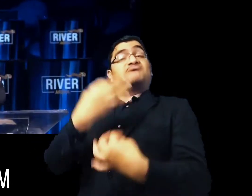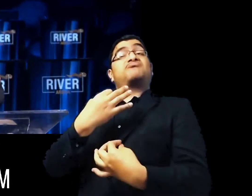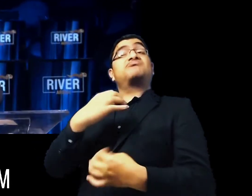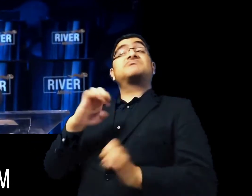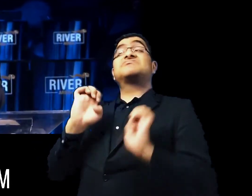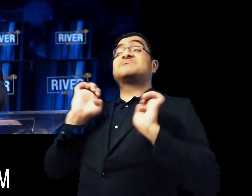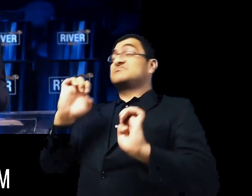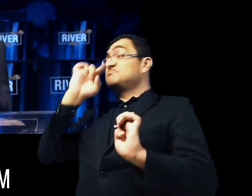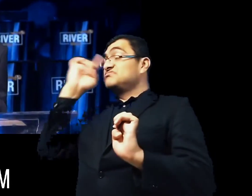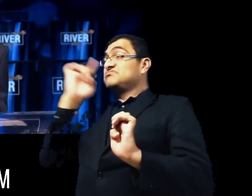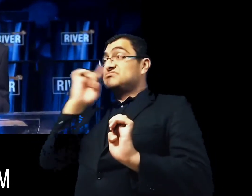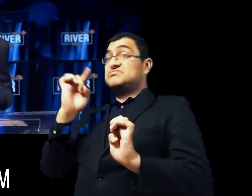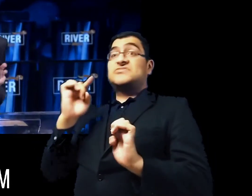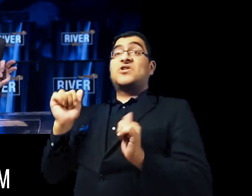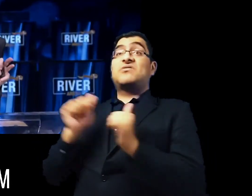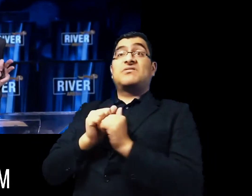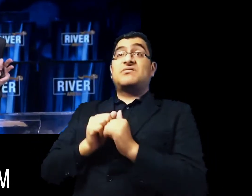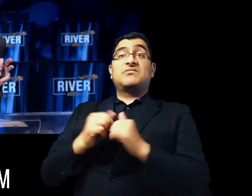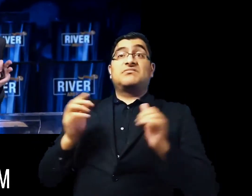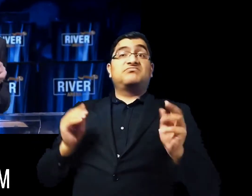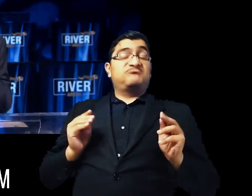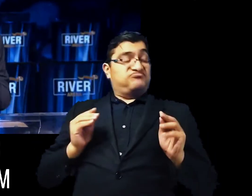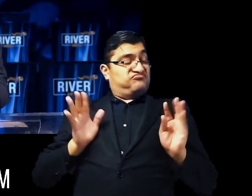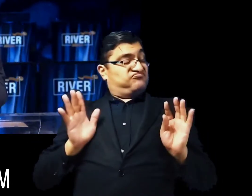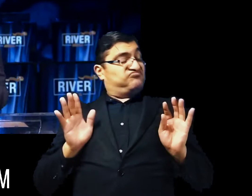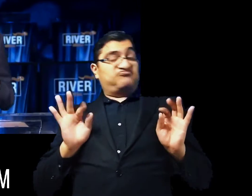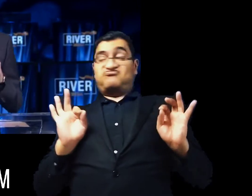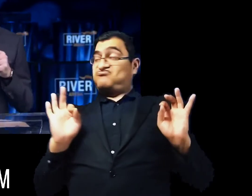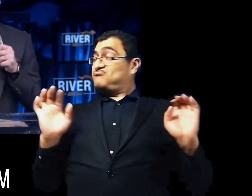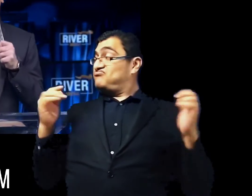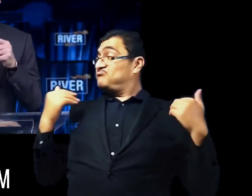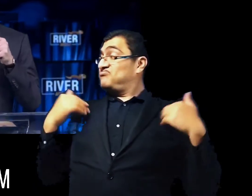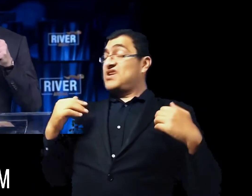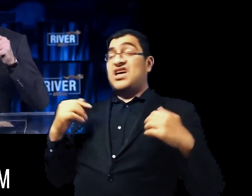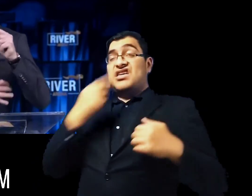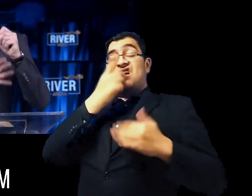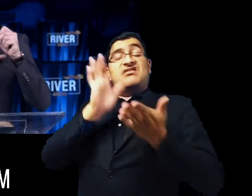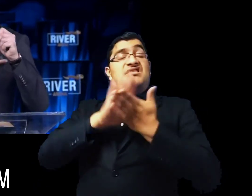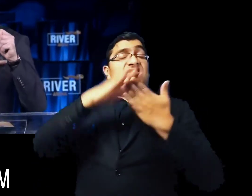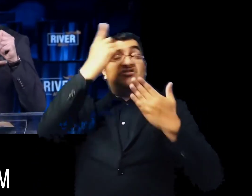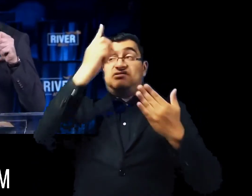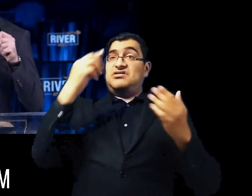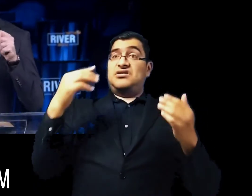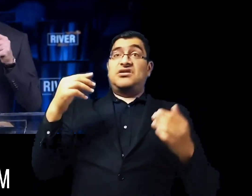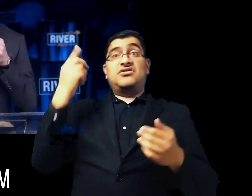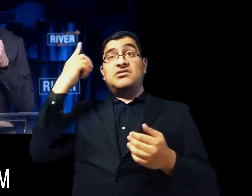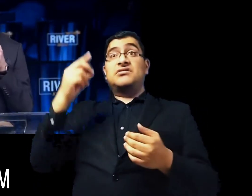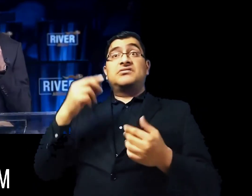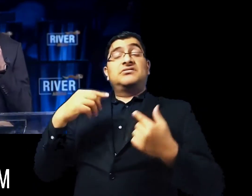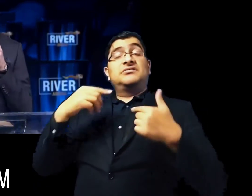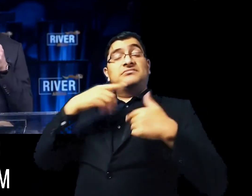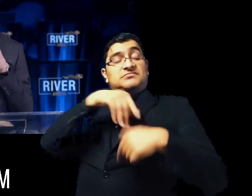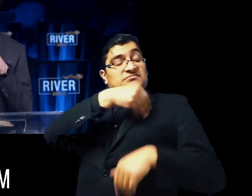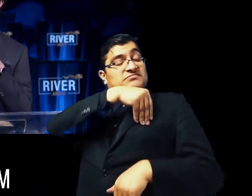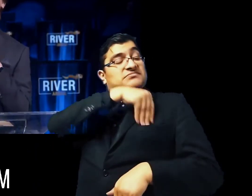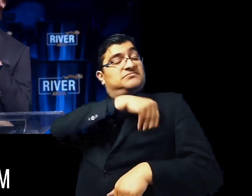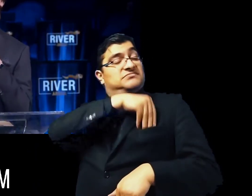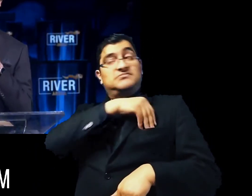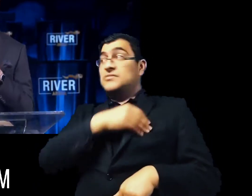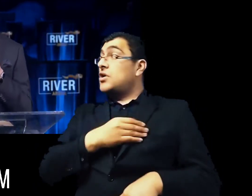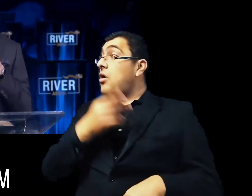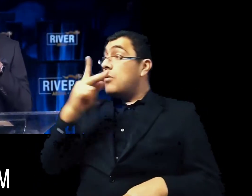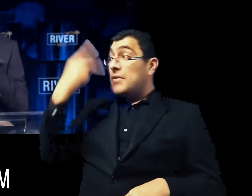con una gallina peleando con un cóndor así grandote y decía aleluya, gloria a Dios, y un pañuelo de 4 puntas que se le asomaba y el pastor